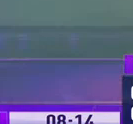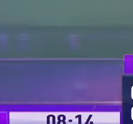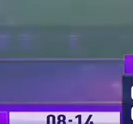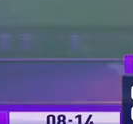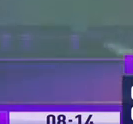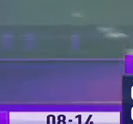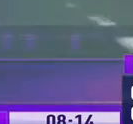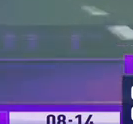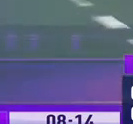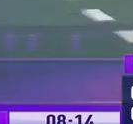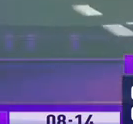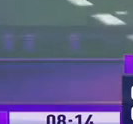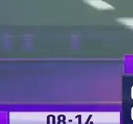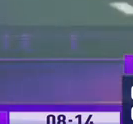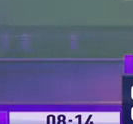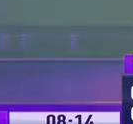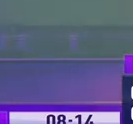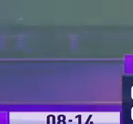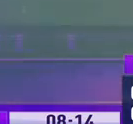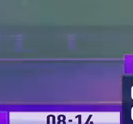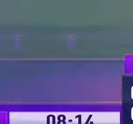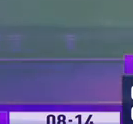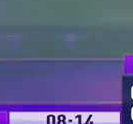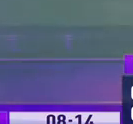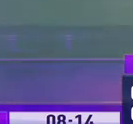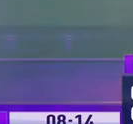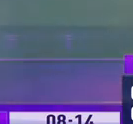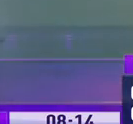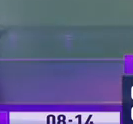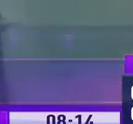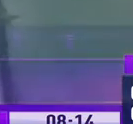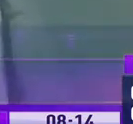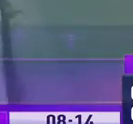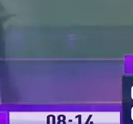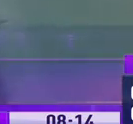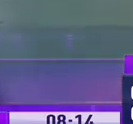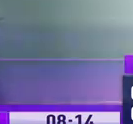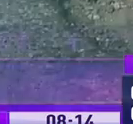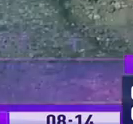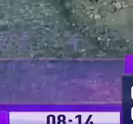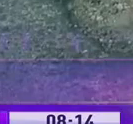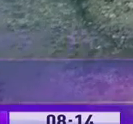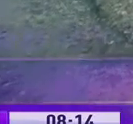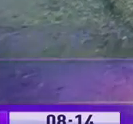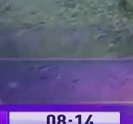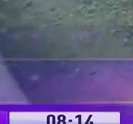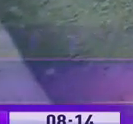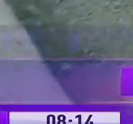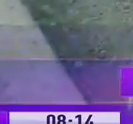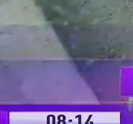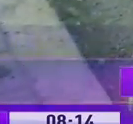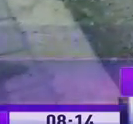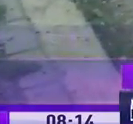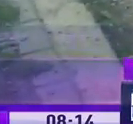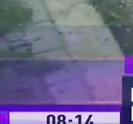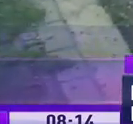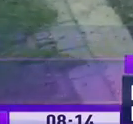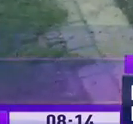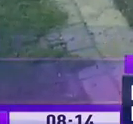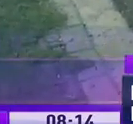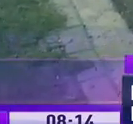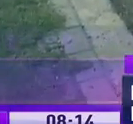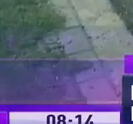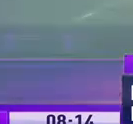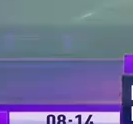del redondel del ciclista. ¿Quieres saber los detalles del porqué? Al volver. Yo sí quiero. La calle Giovanni Calles. Los vecinos